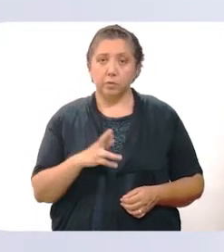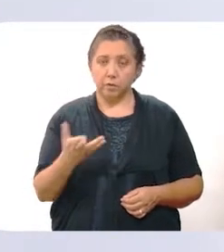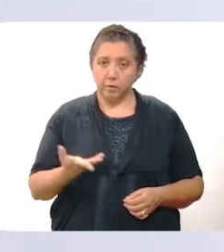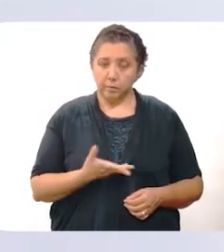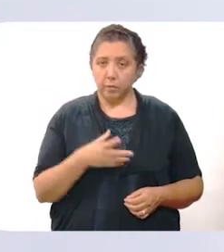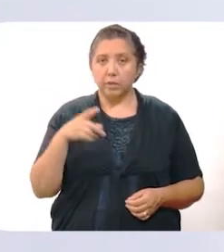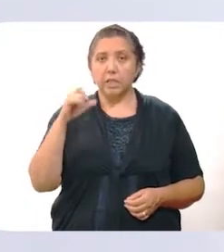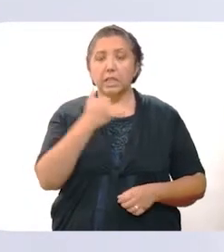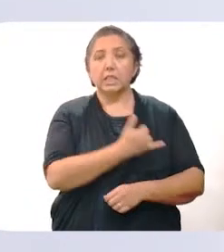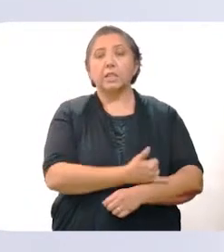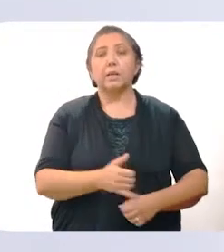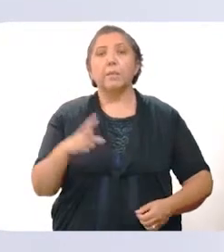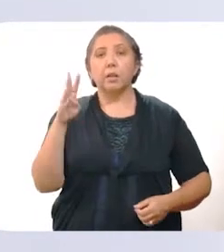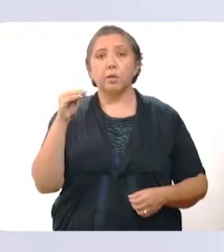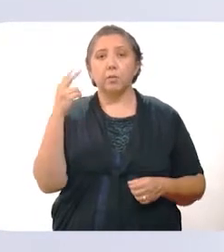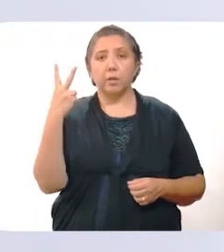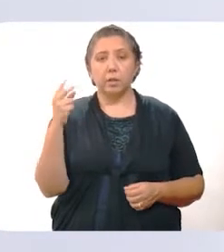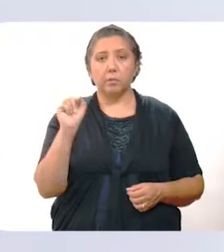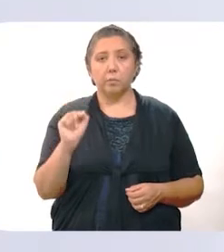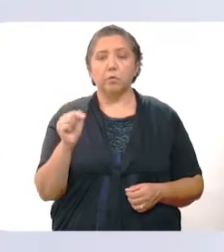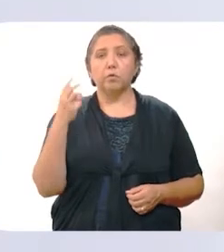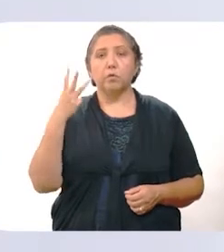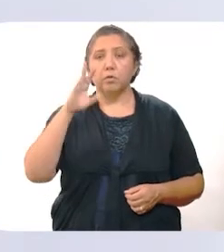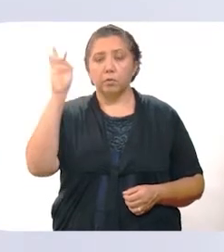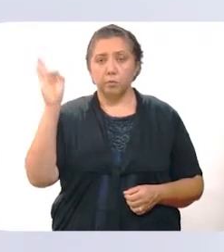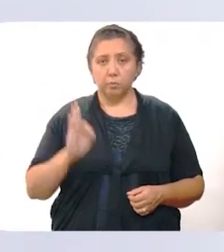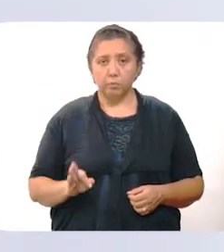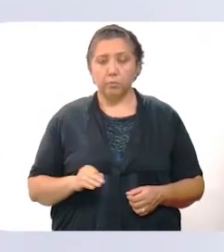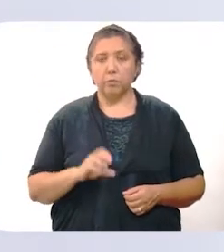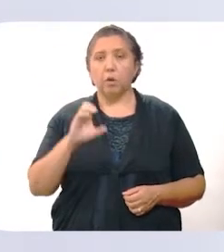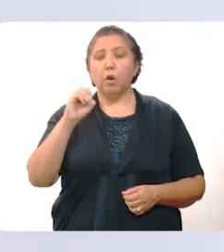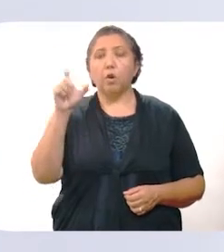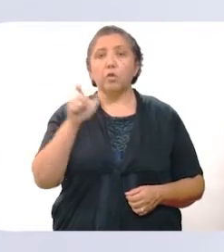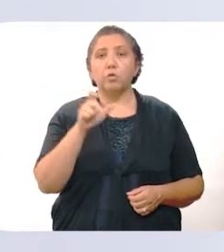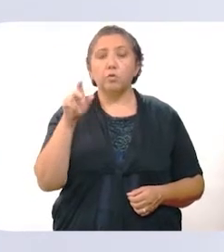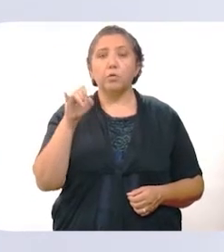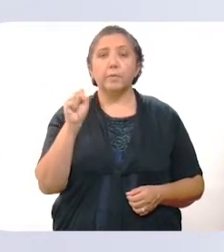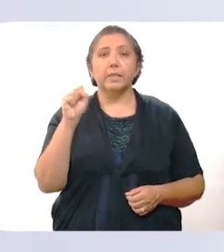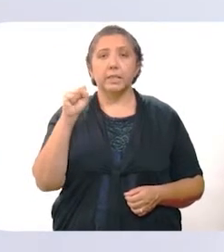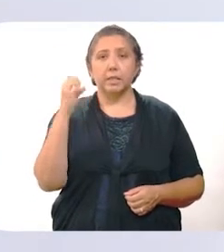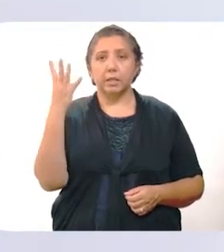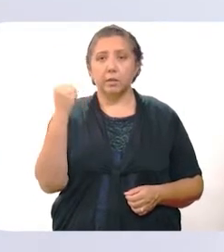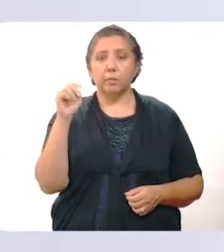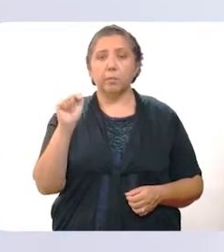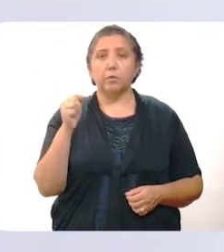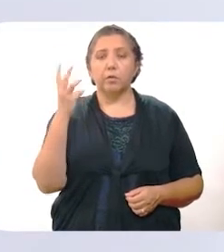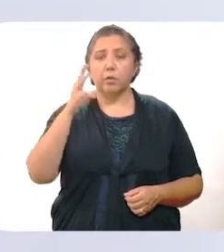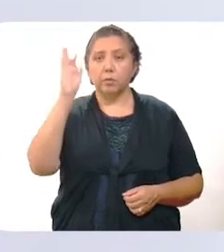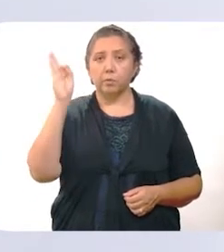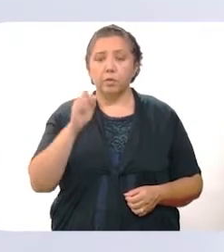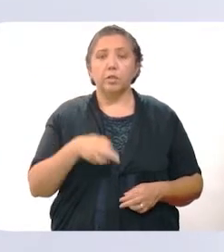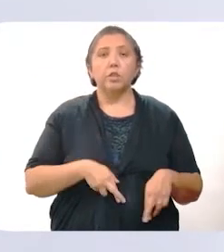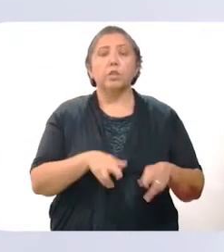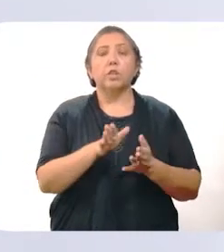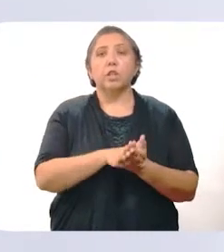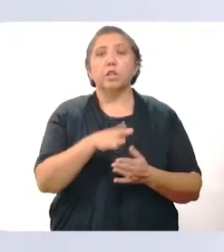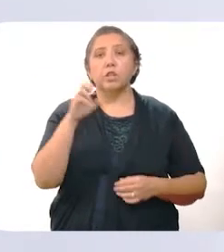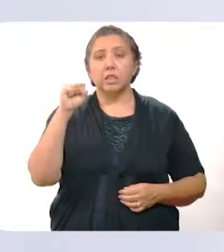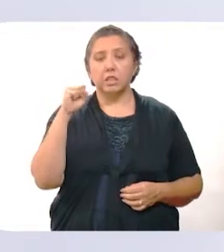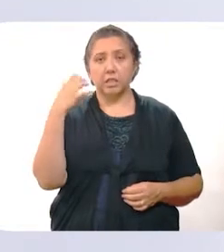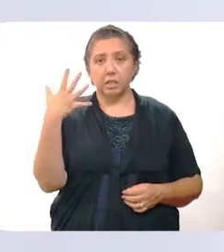recibidas, Izamal 92.3%, Oxcuxcap 69.3% y Río Lagartos